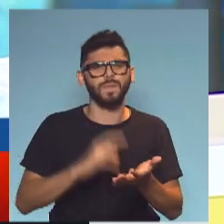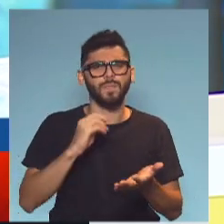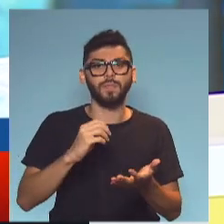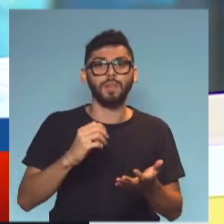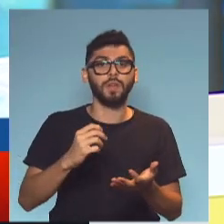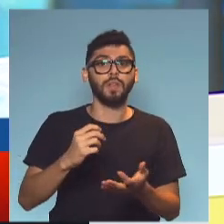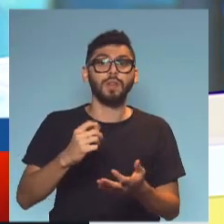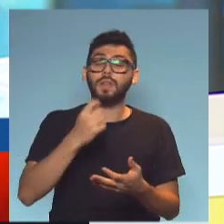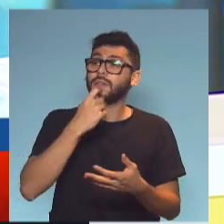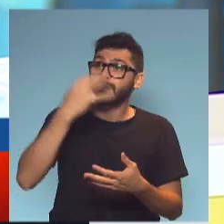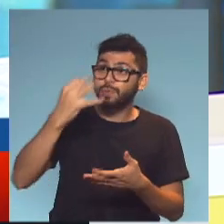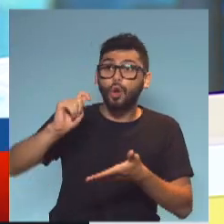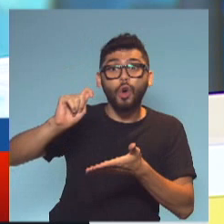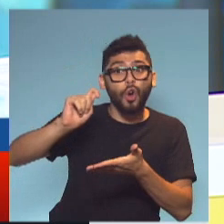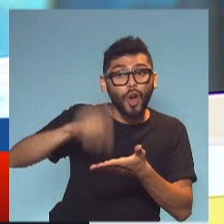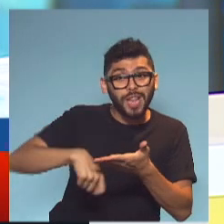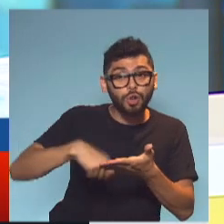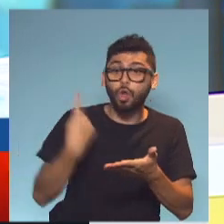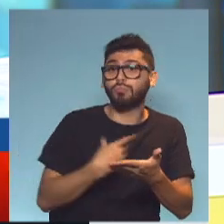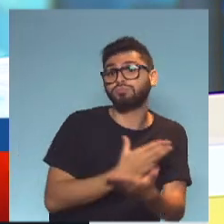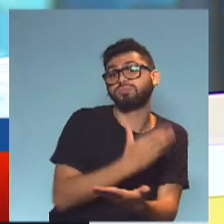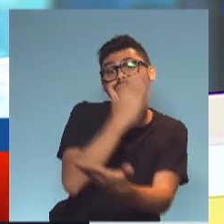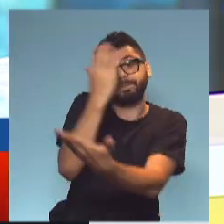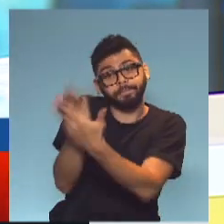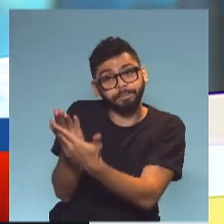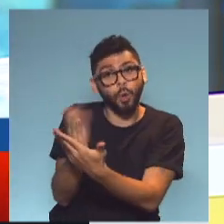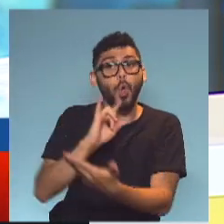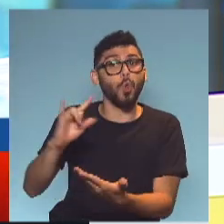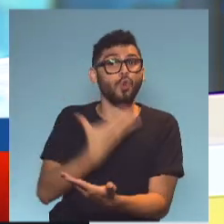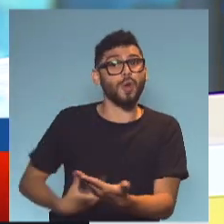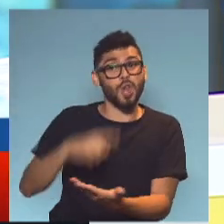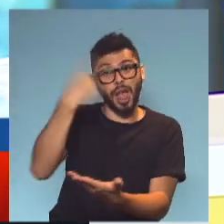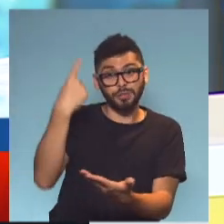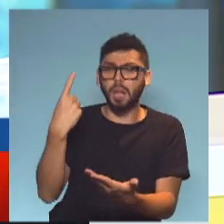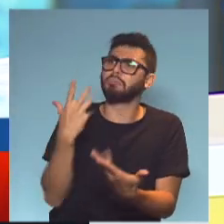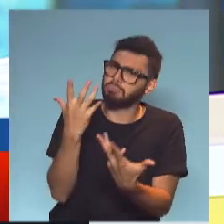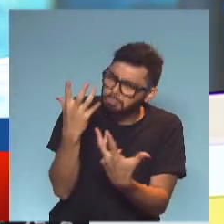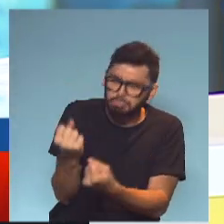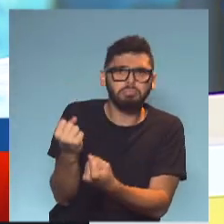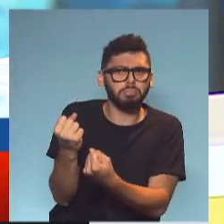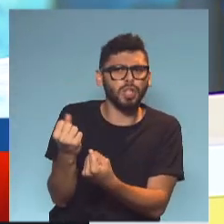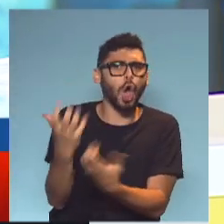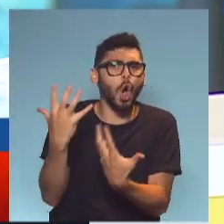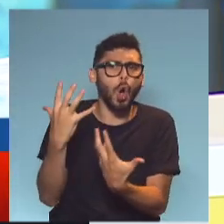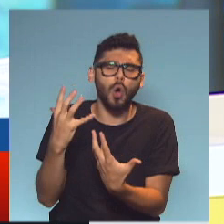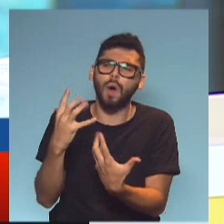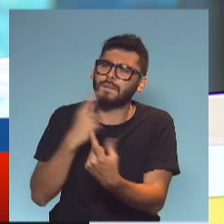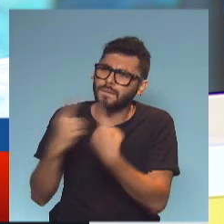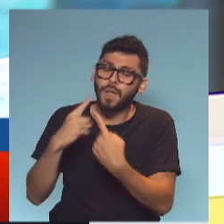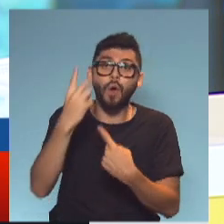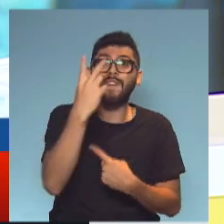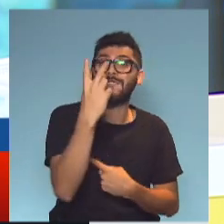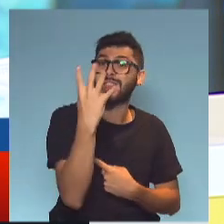a contrataciones, la dialogamos, se las acercamos al Gobierno Nacional, cooperamos con ellos. Y por supuesto coordinamos con las 24